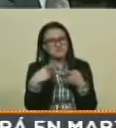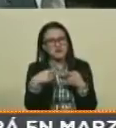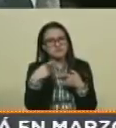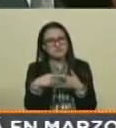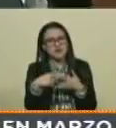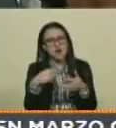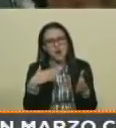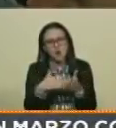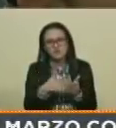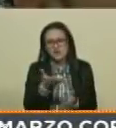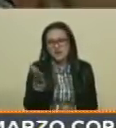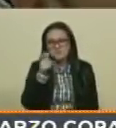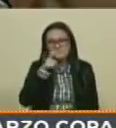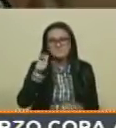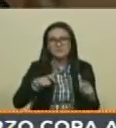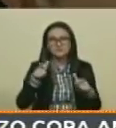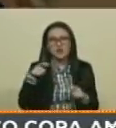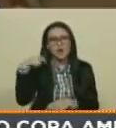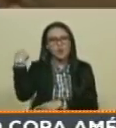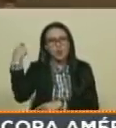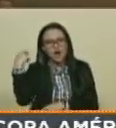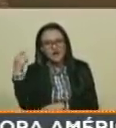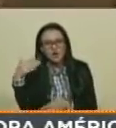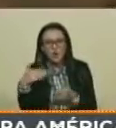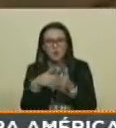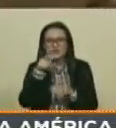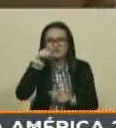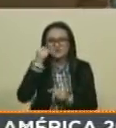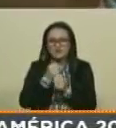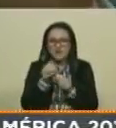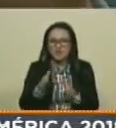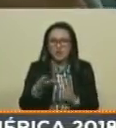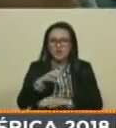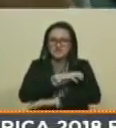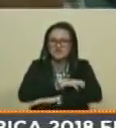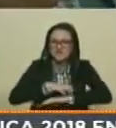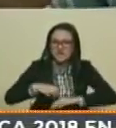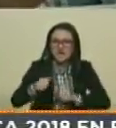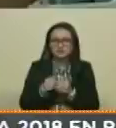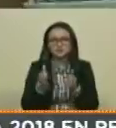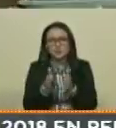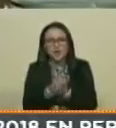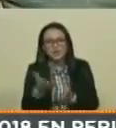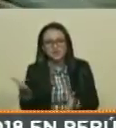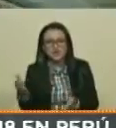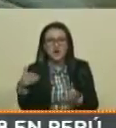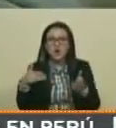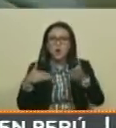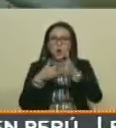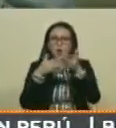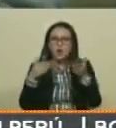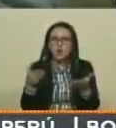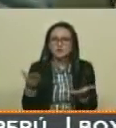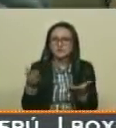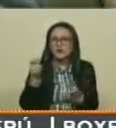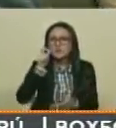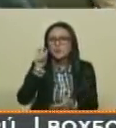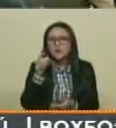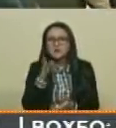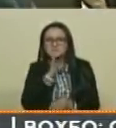contra del campesino en Guárico, en contra del trabajador del Tigre, estaba en Suárez, en contra del ama de casa en